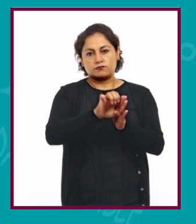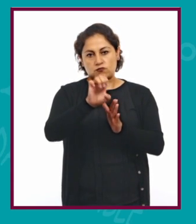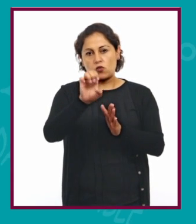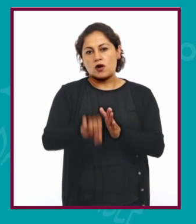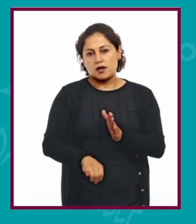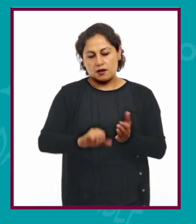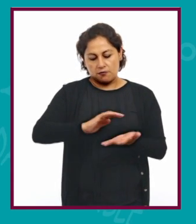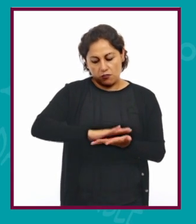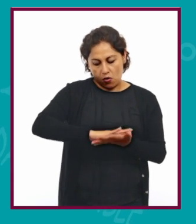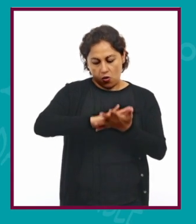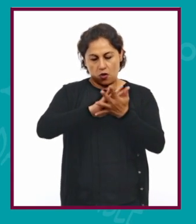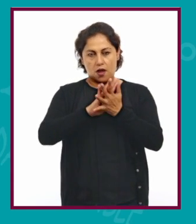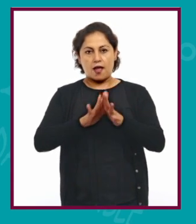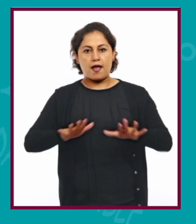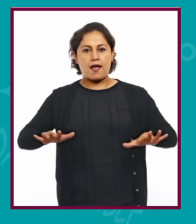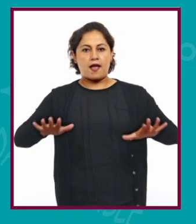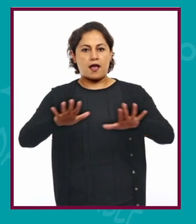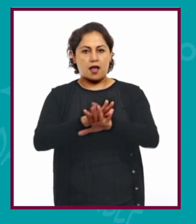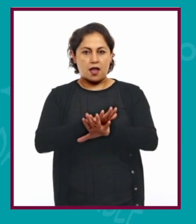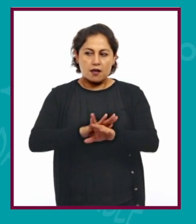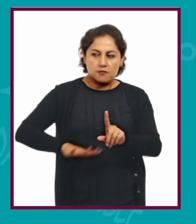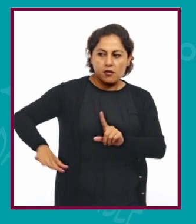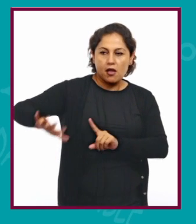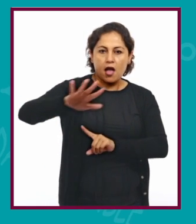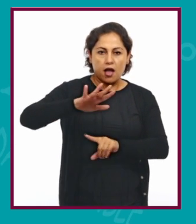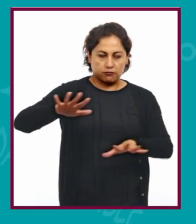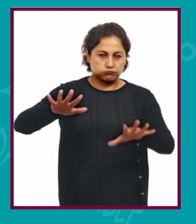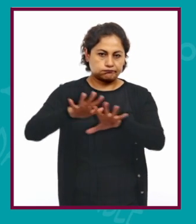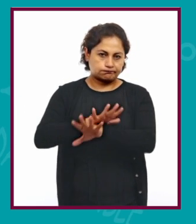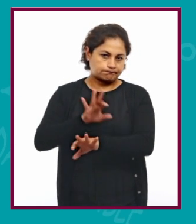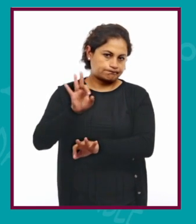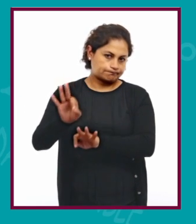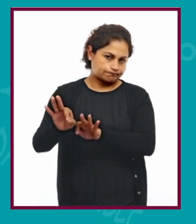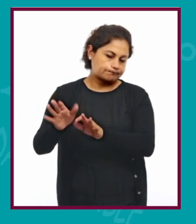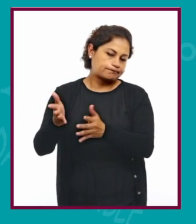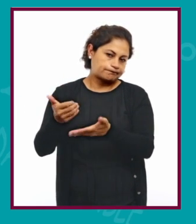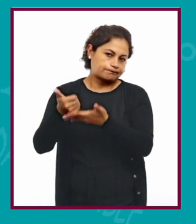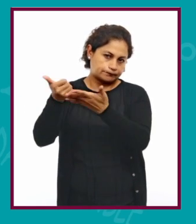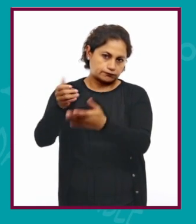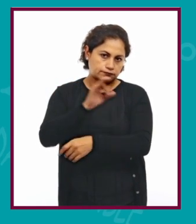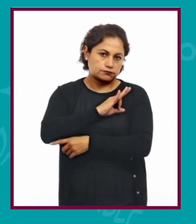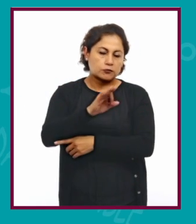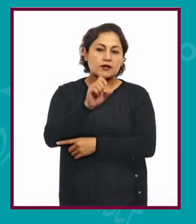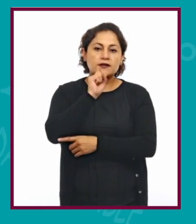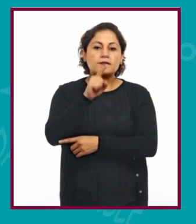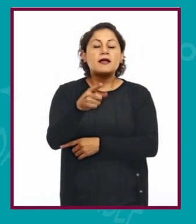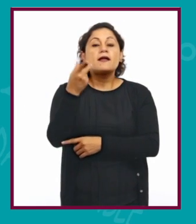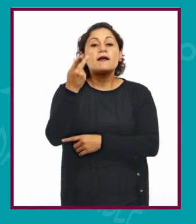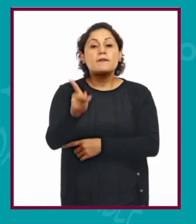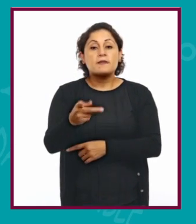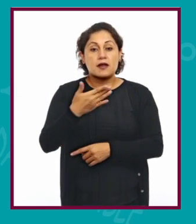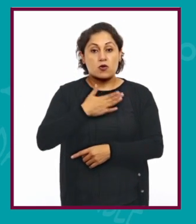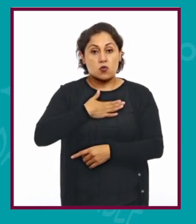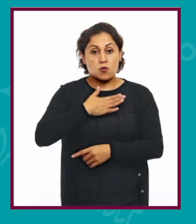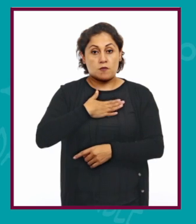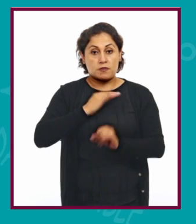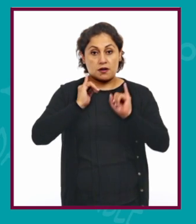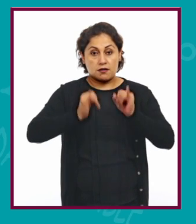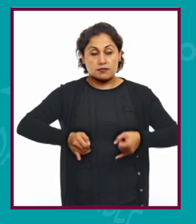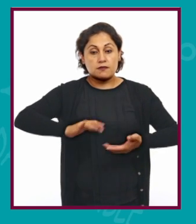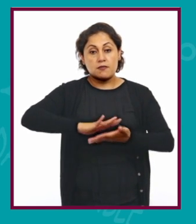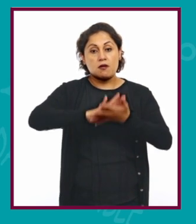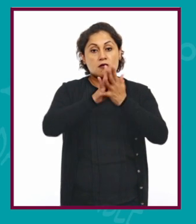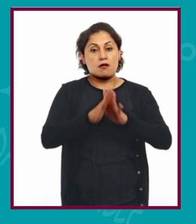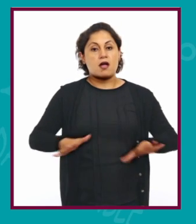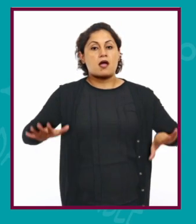Si uno empieza con el cambio, sí podemos influir a las demás personas, pero para comenzar el cambio a nivel individual, pues